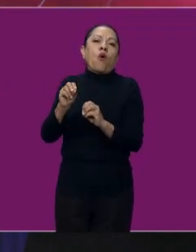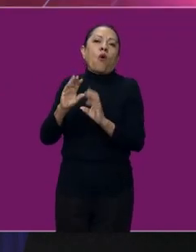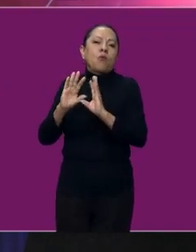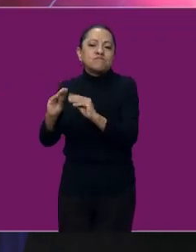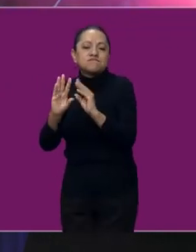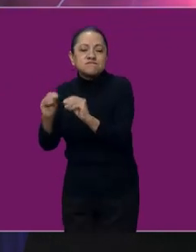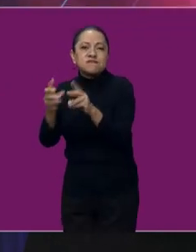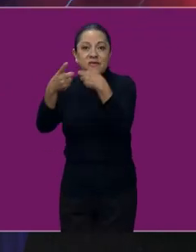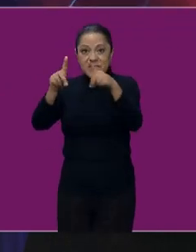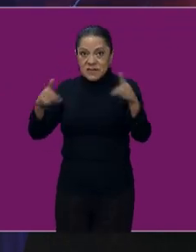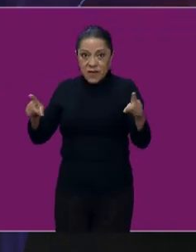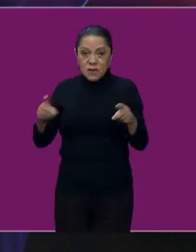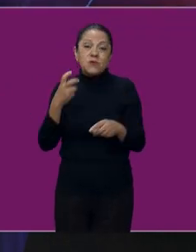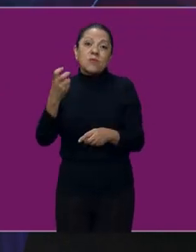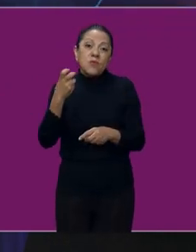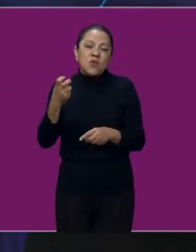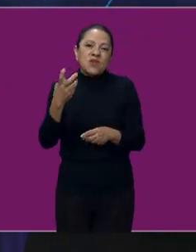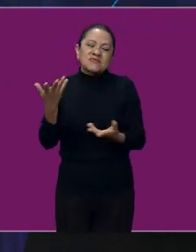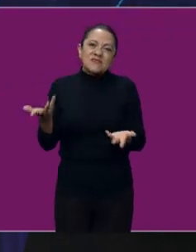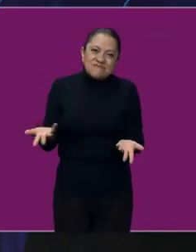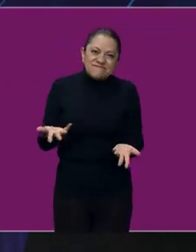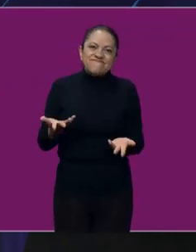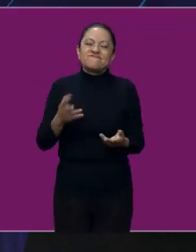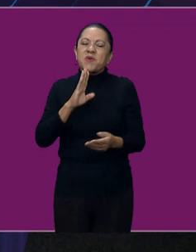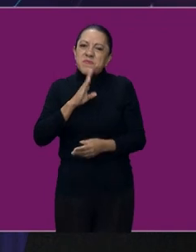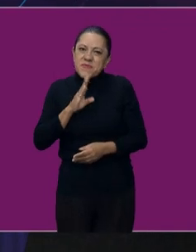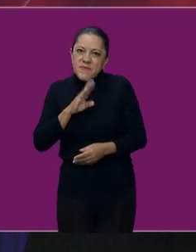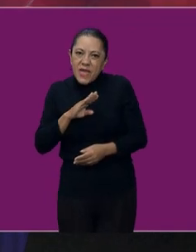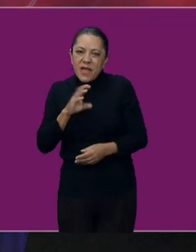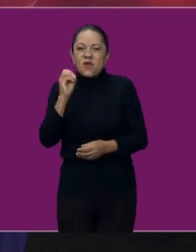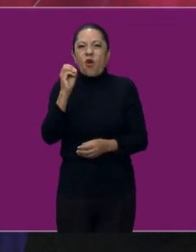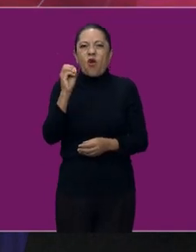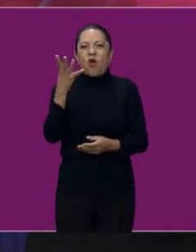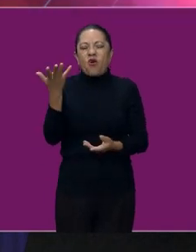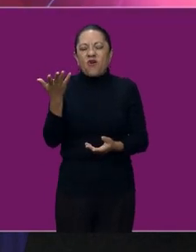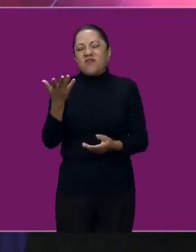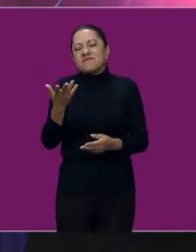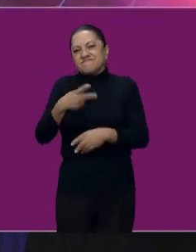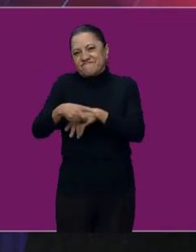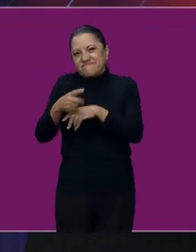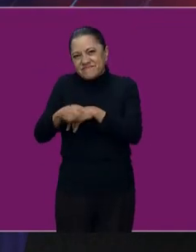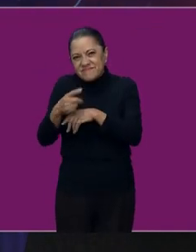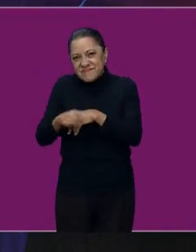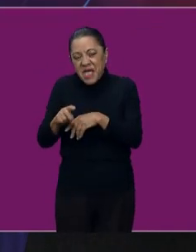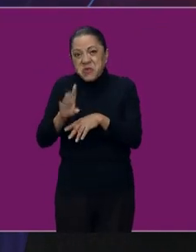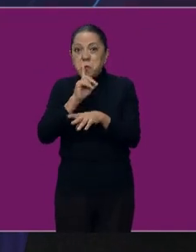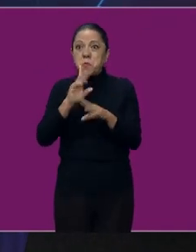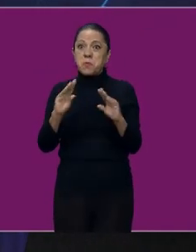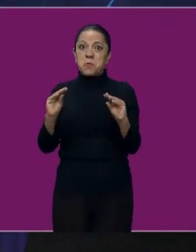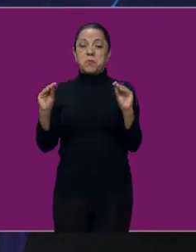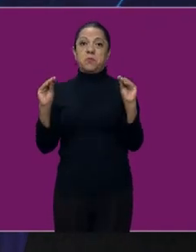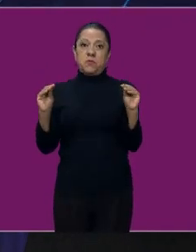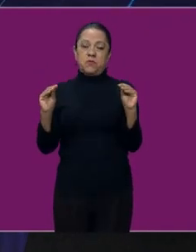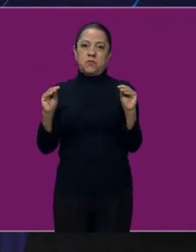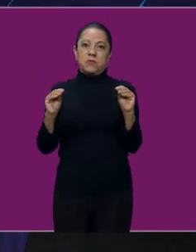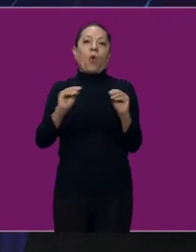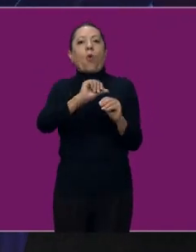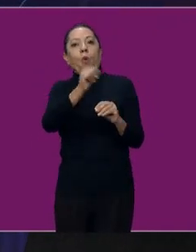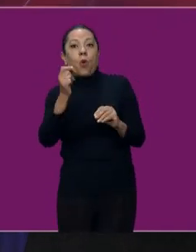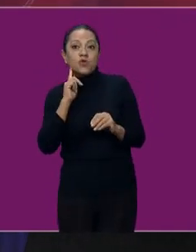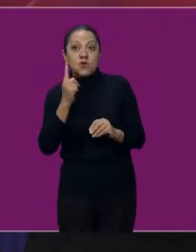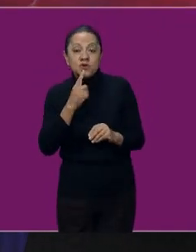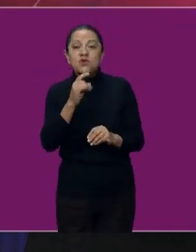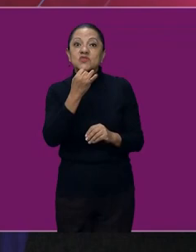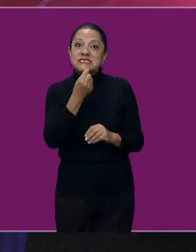un poco afectado a comparación de los sordos que desde pequeños tienen el acceso a esta lengua que su